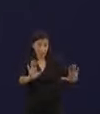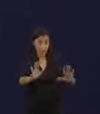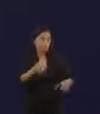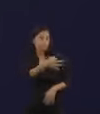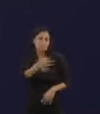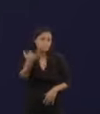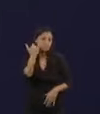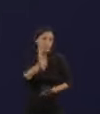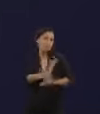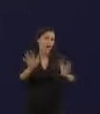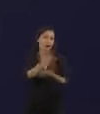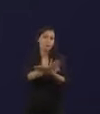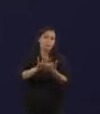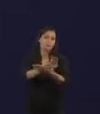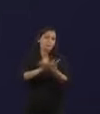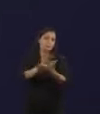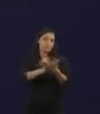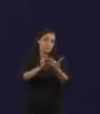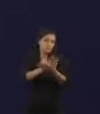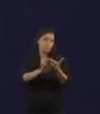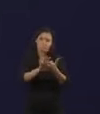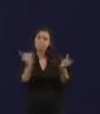efectivamente Esto va a estar